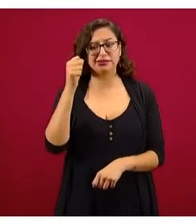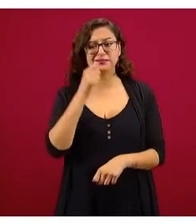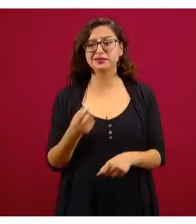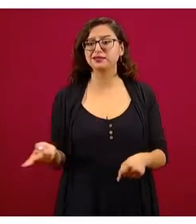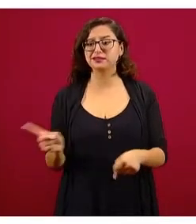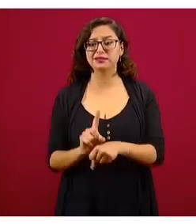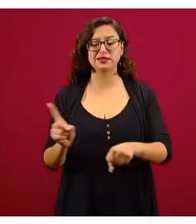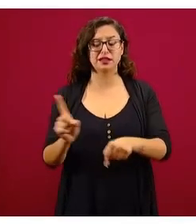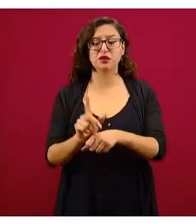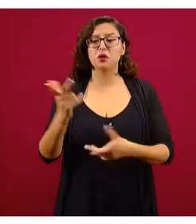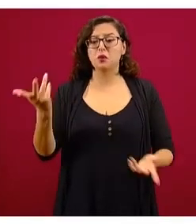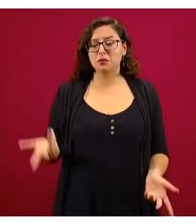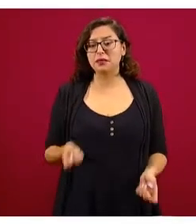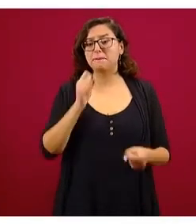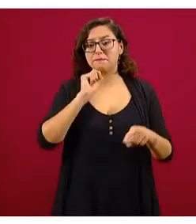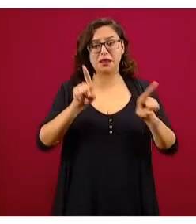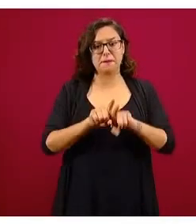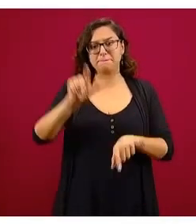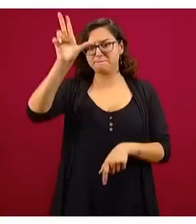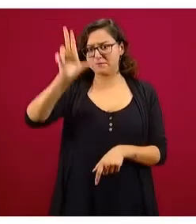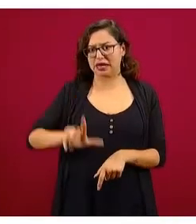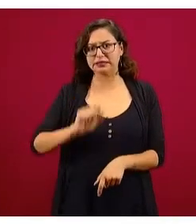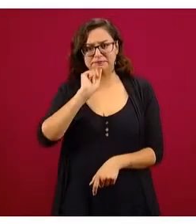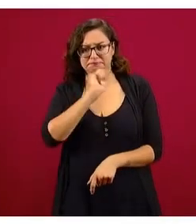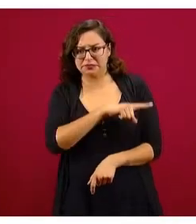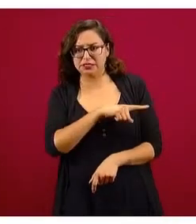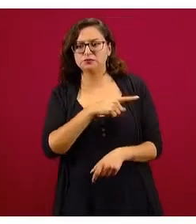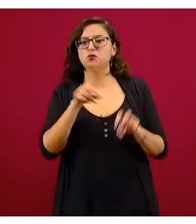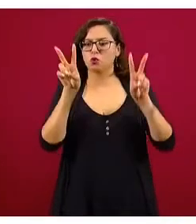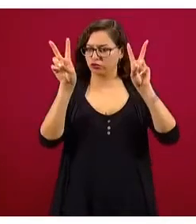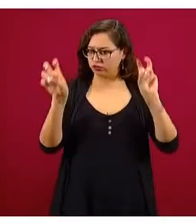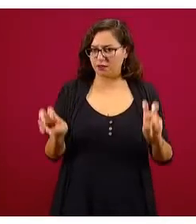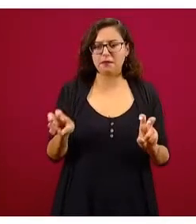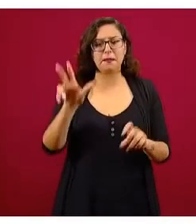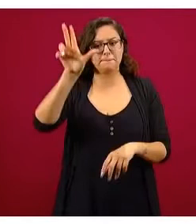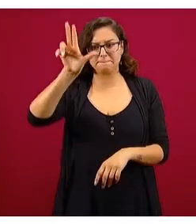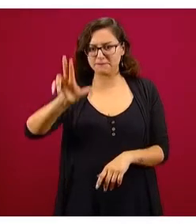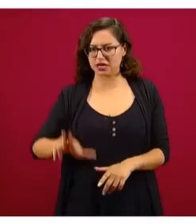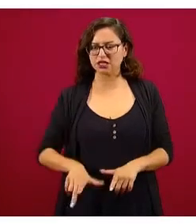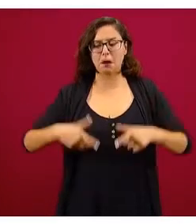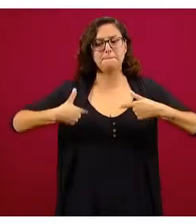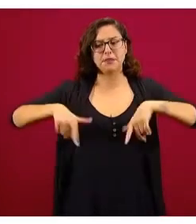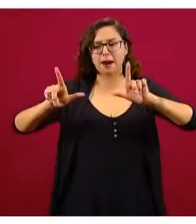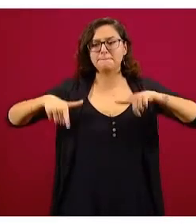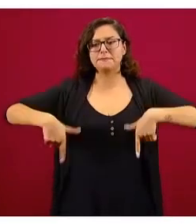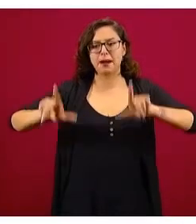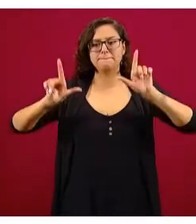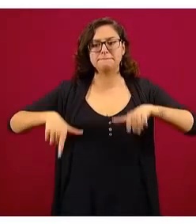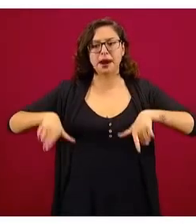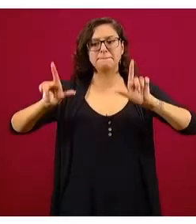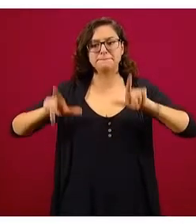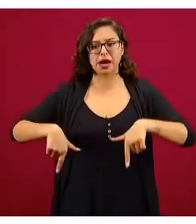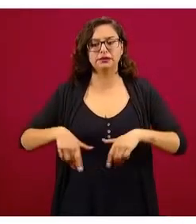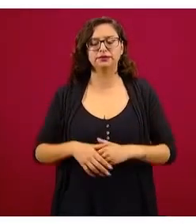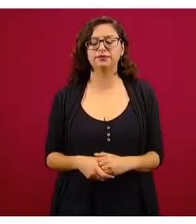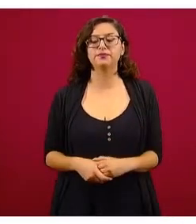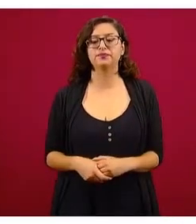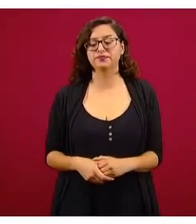días martes para que puedan seguir siempre teniendo el acceso continuo a la información de este